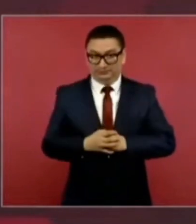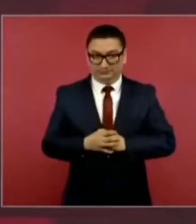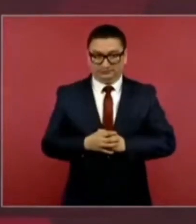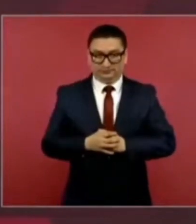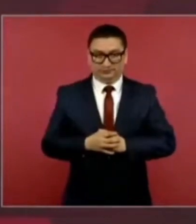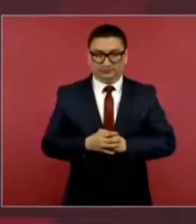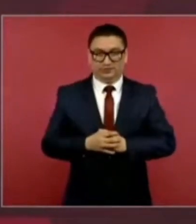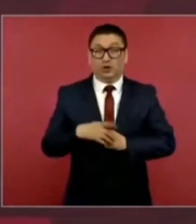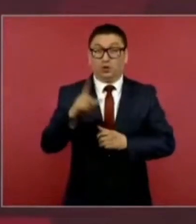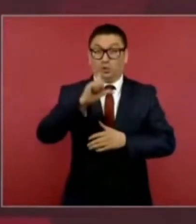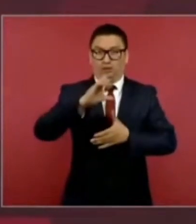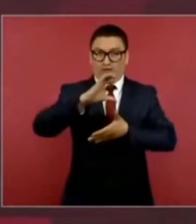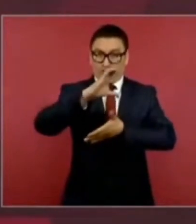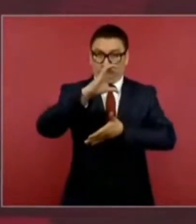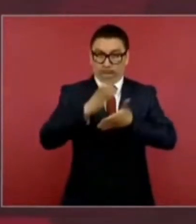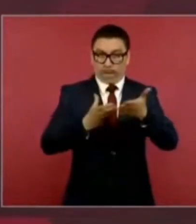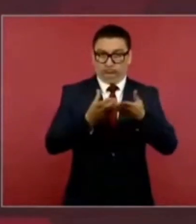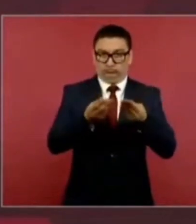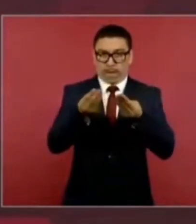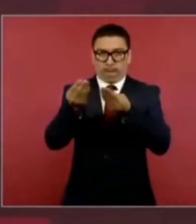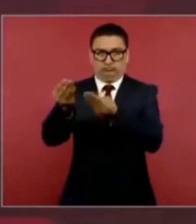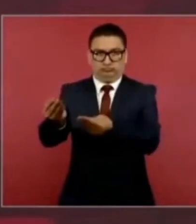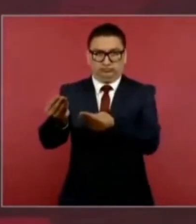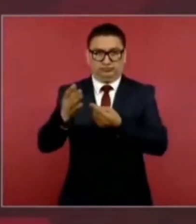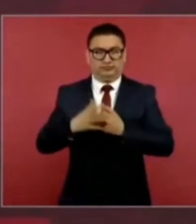Se da un contrato